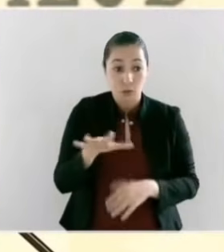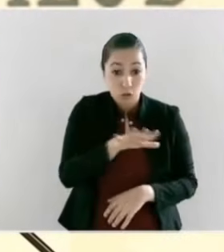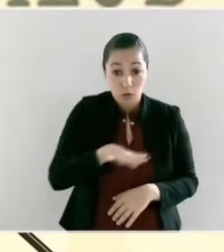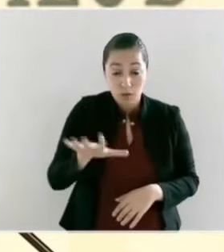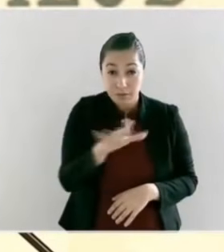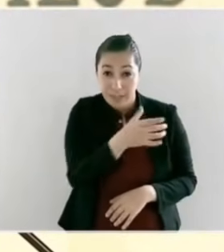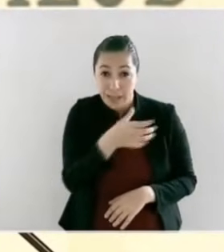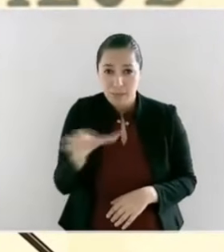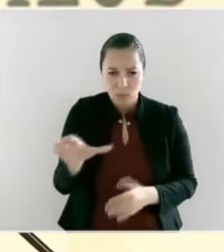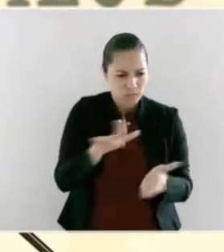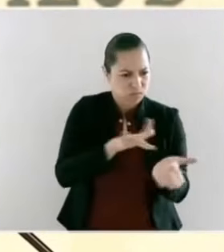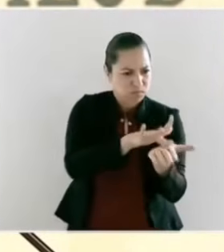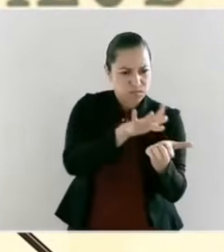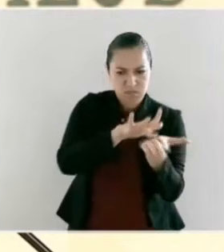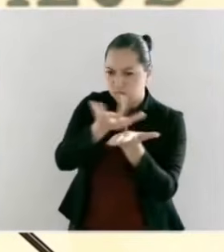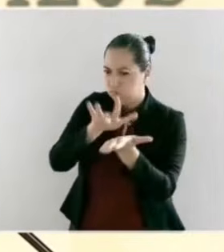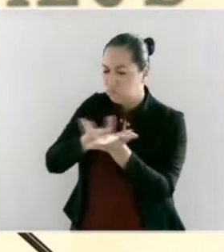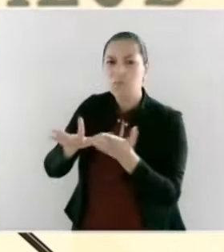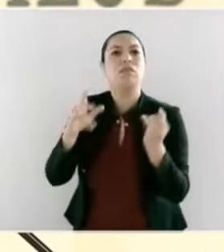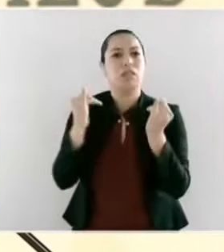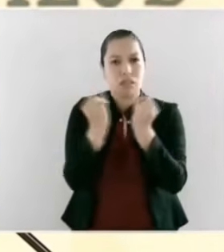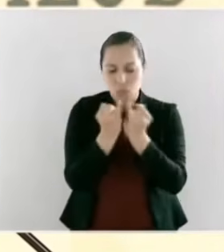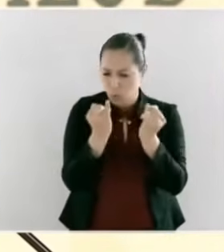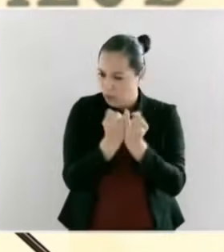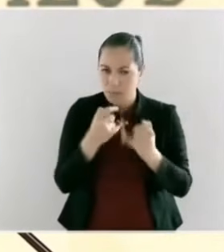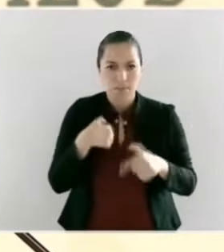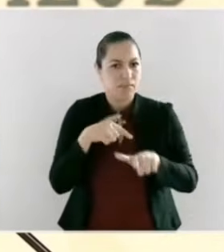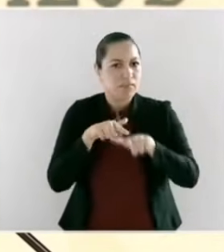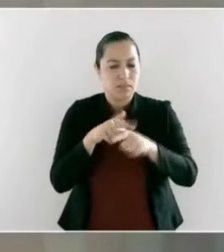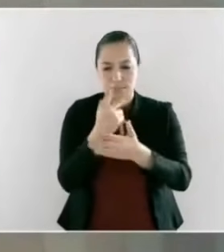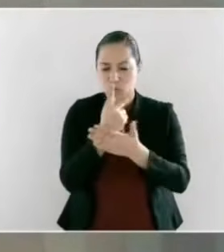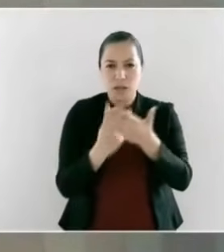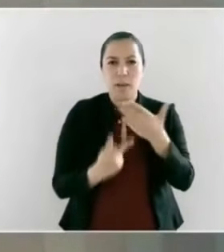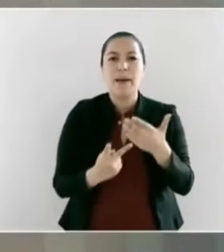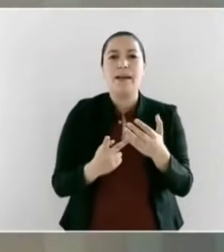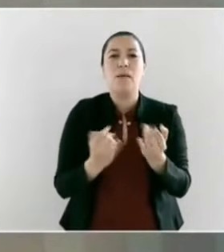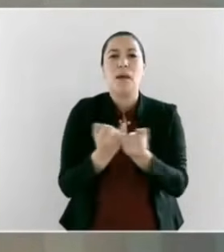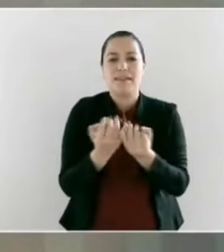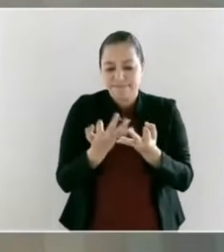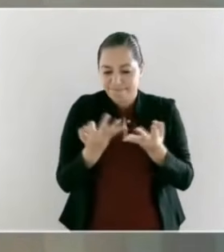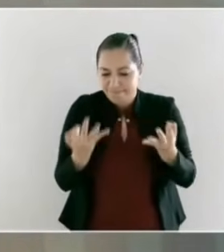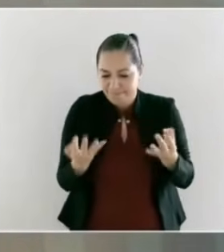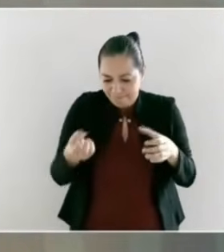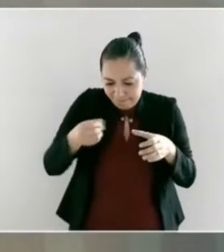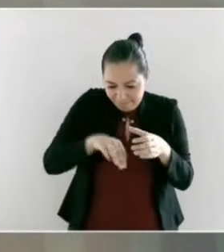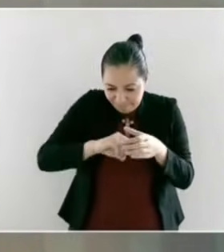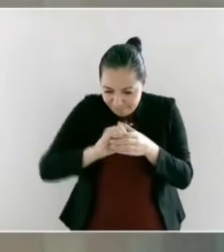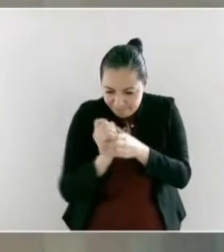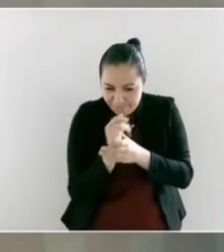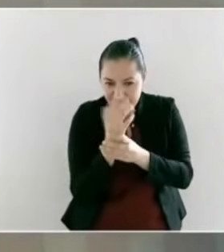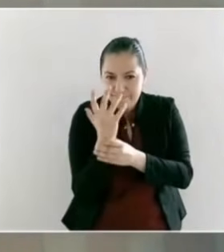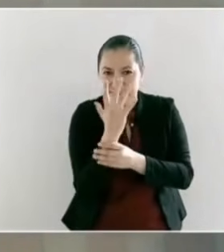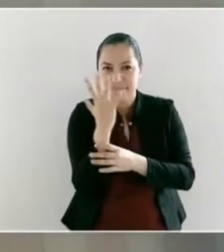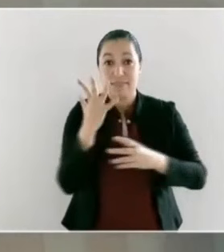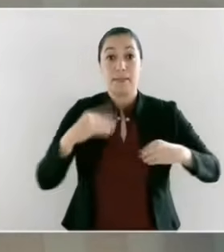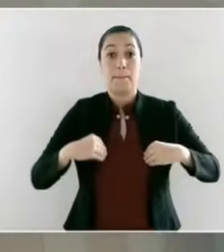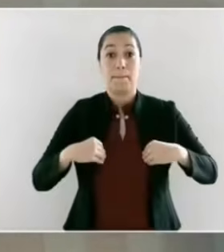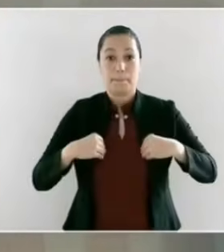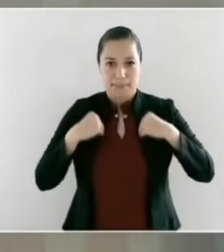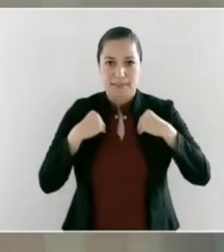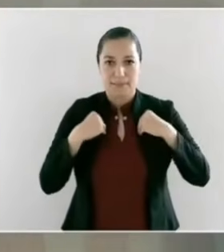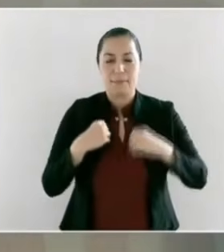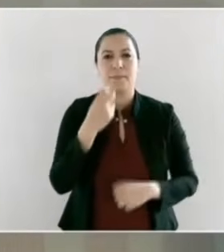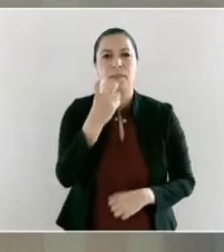Vamos a continuar con el programa Sembrando Vida. Vamos también a